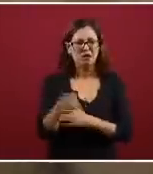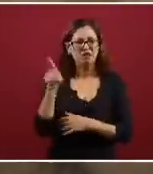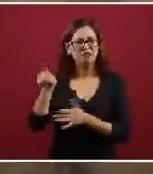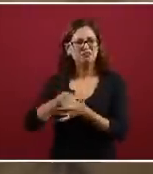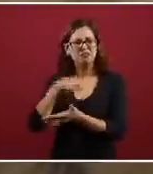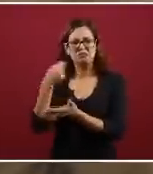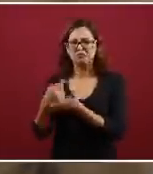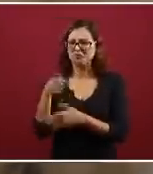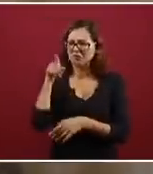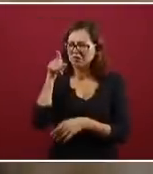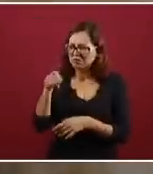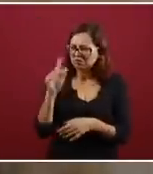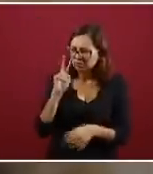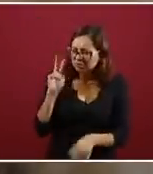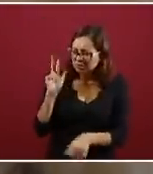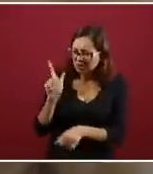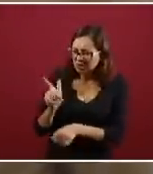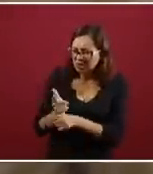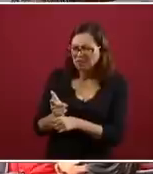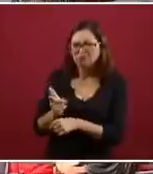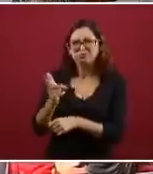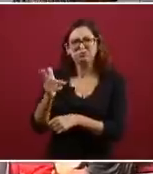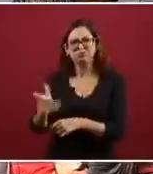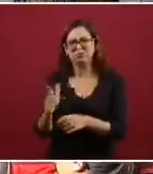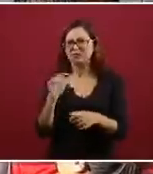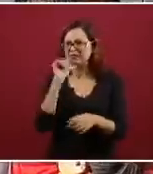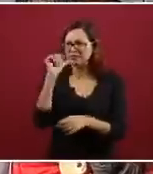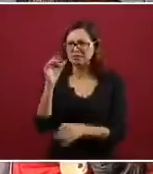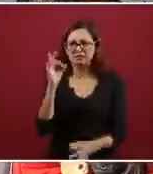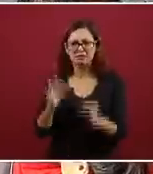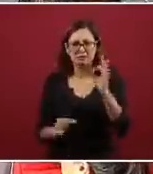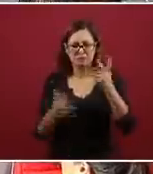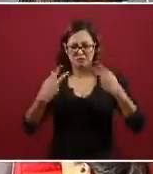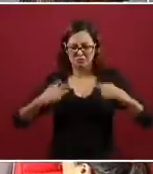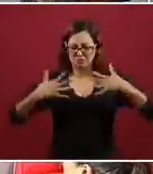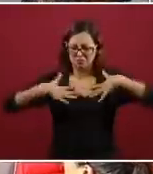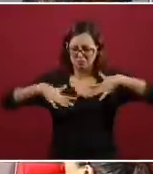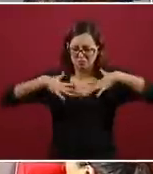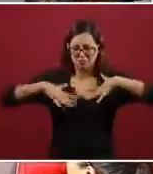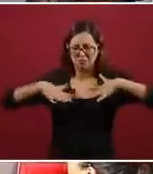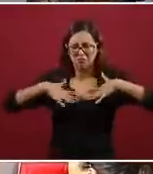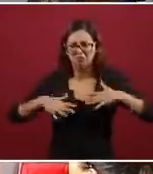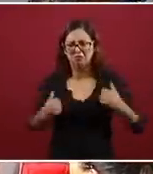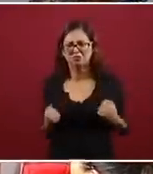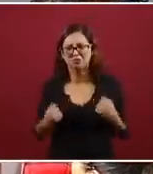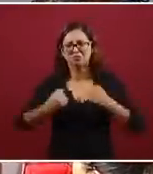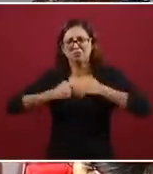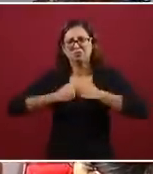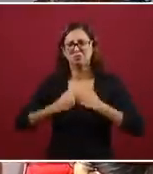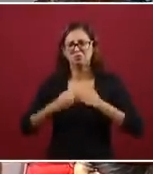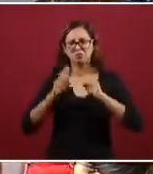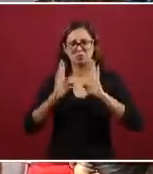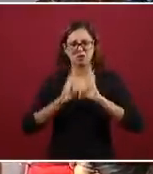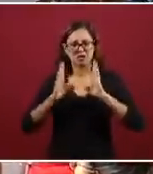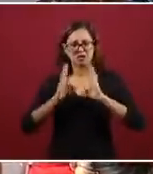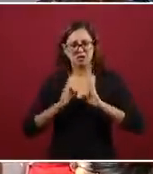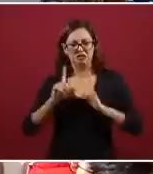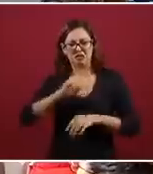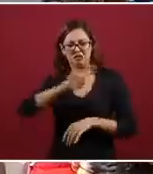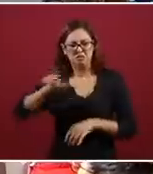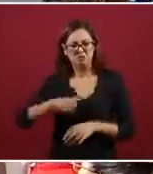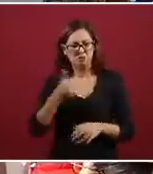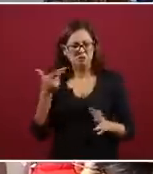en Tamaulipas, ayer Televisa sacó algo al respecto, uniformando a gente con ropa militar para después